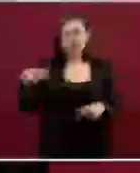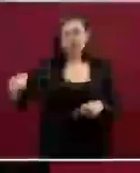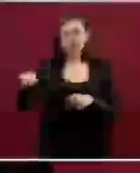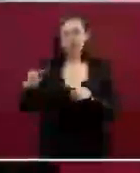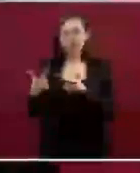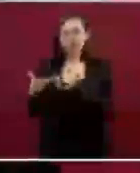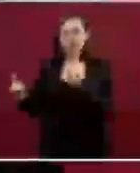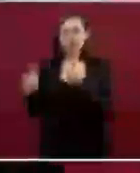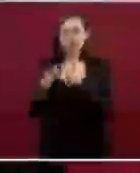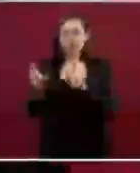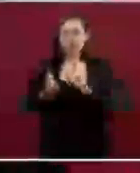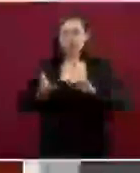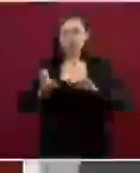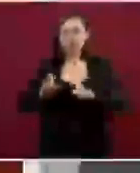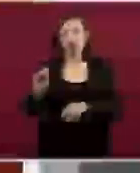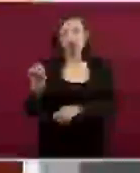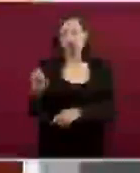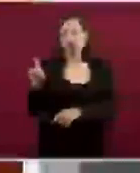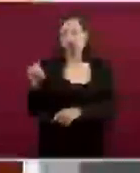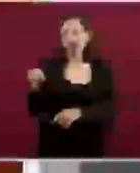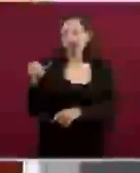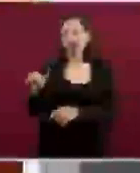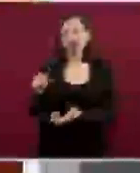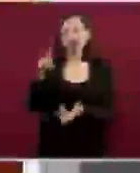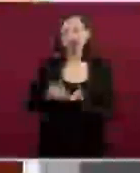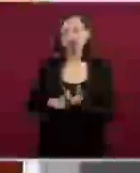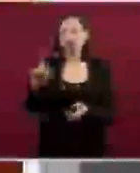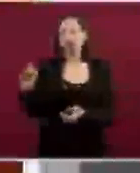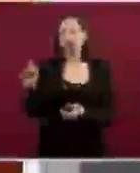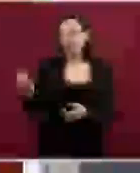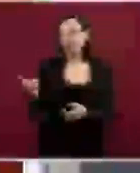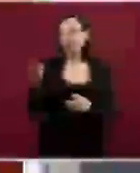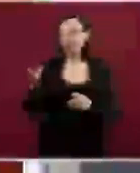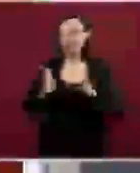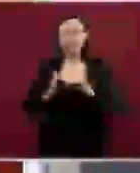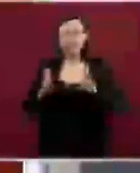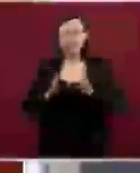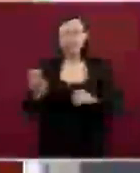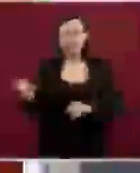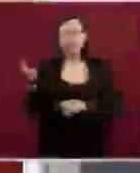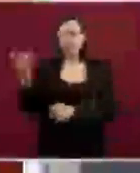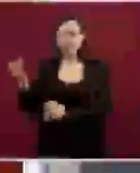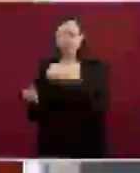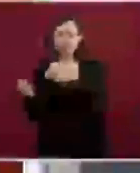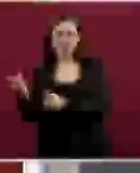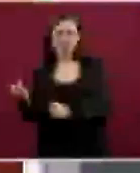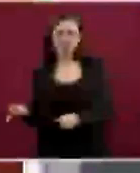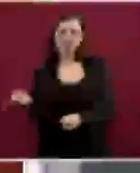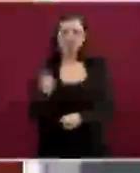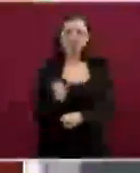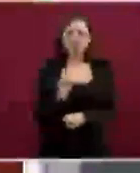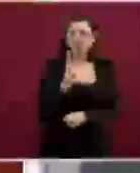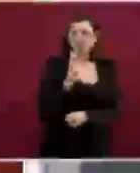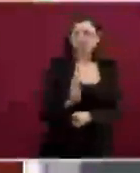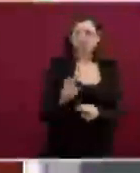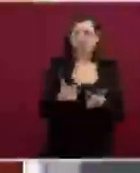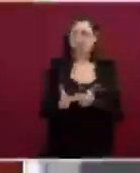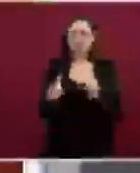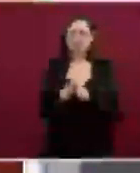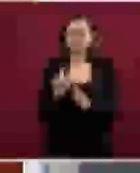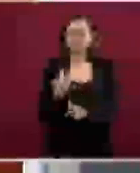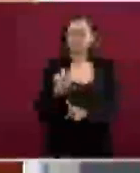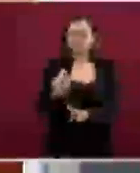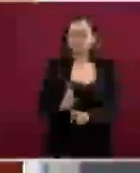pertenece a la secretaría de la defensa con 23 elementos 4 vehículos en el b tenemos a las 24 compañías de infantería